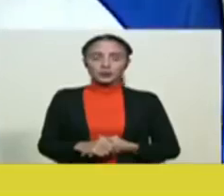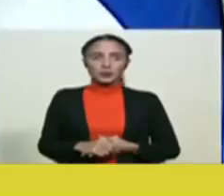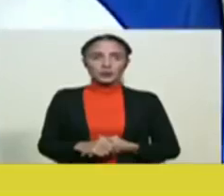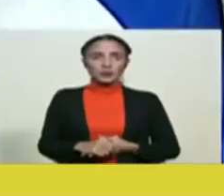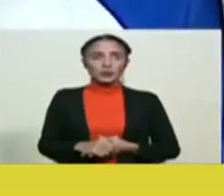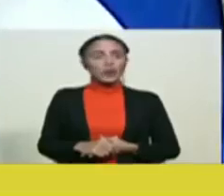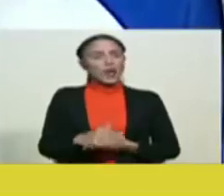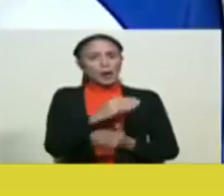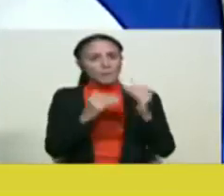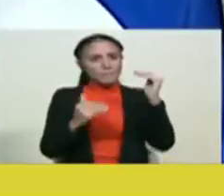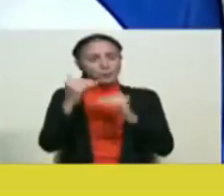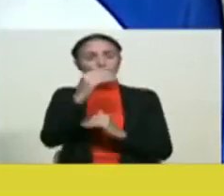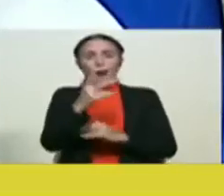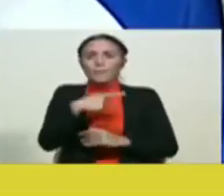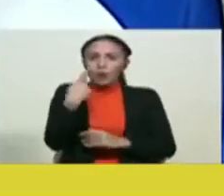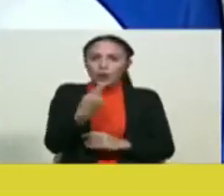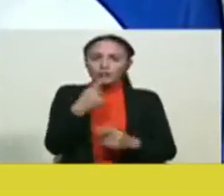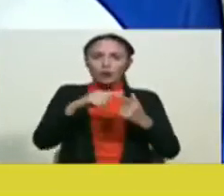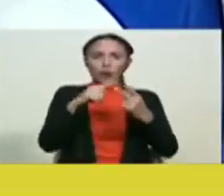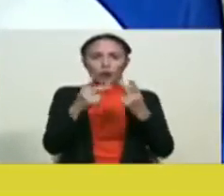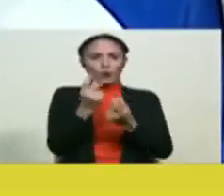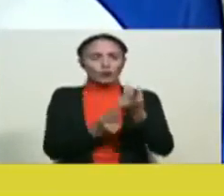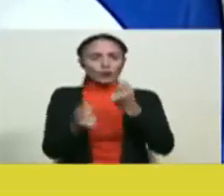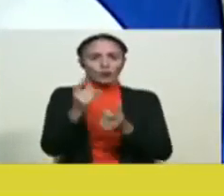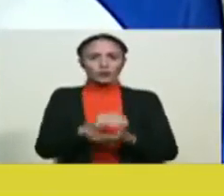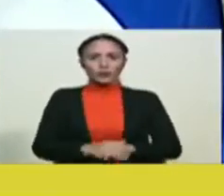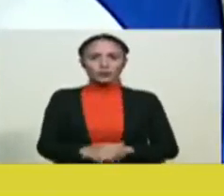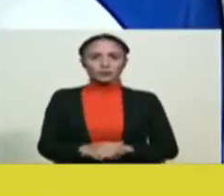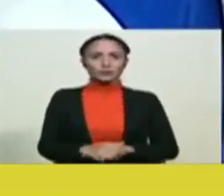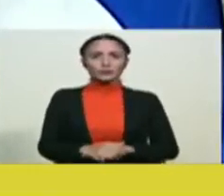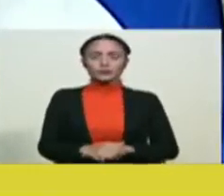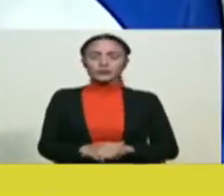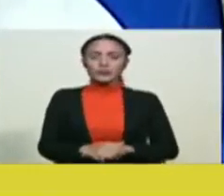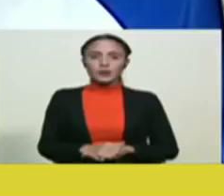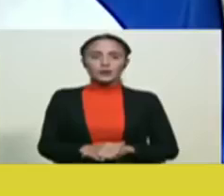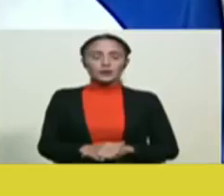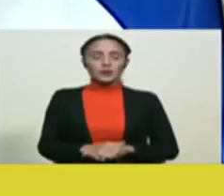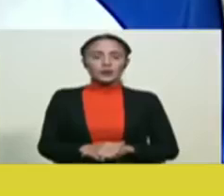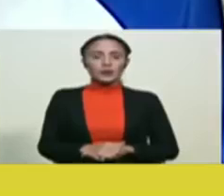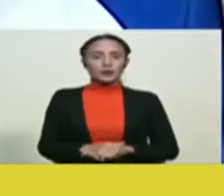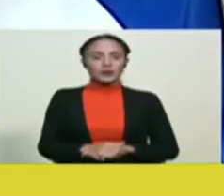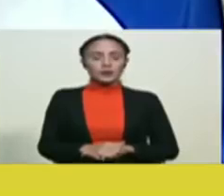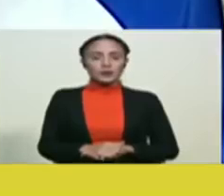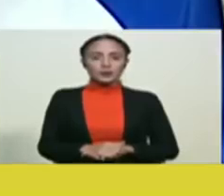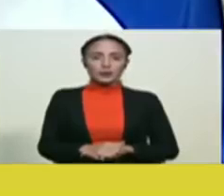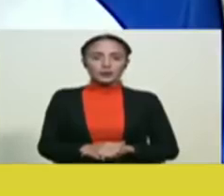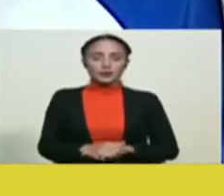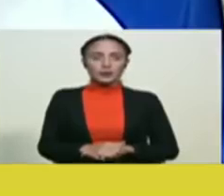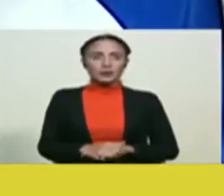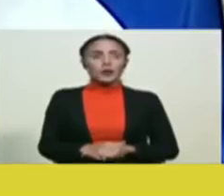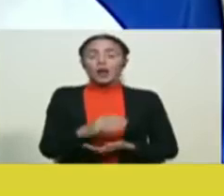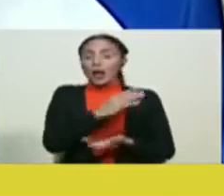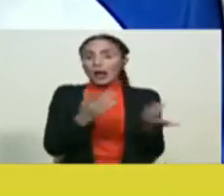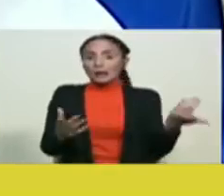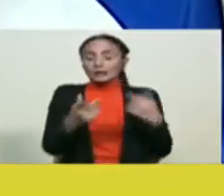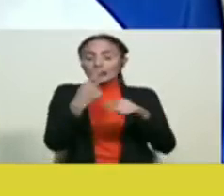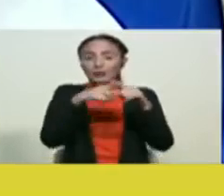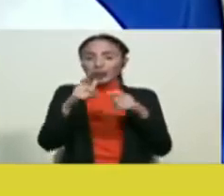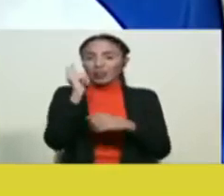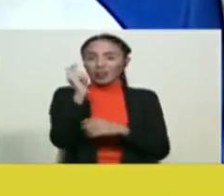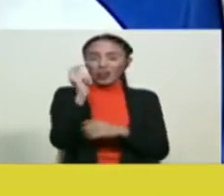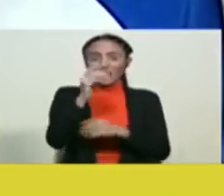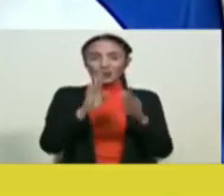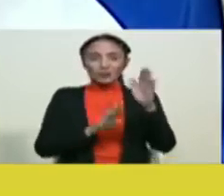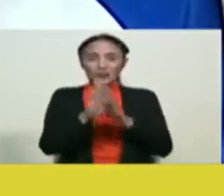superioridad en lo político pero todavía tiene pendiente el gran desafío del desarrollo